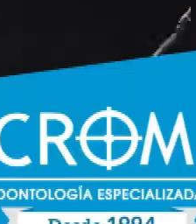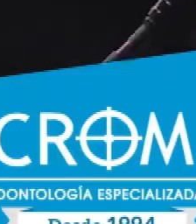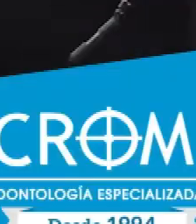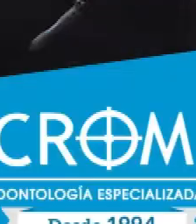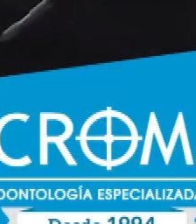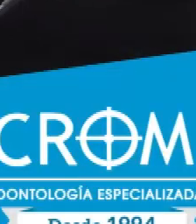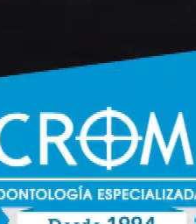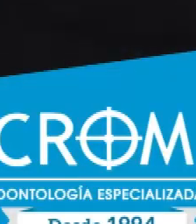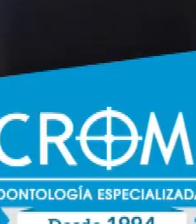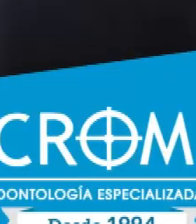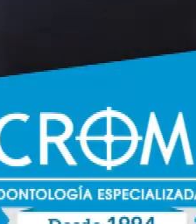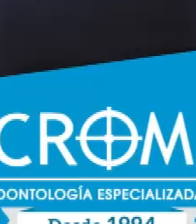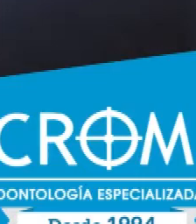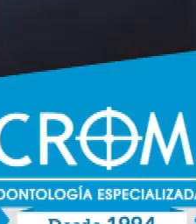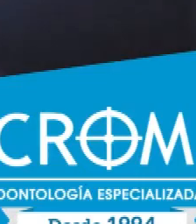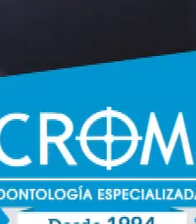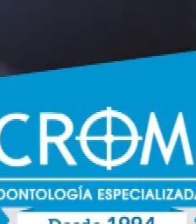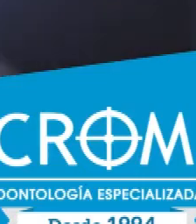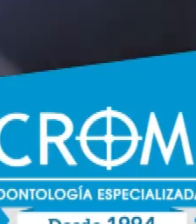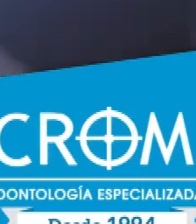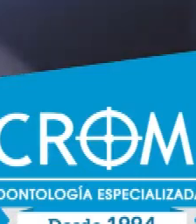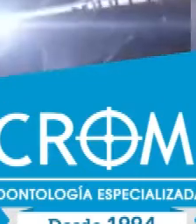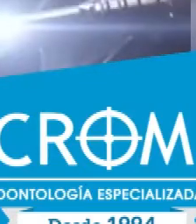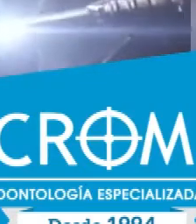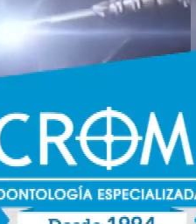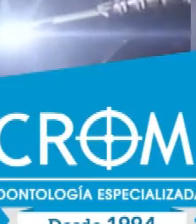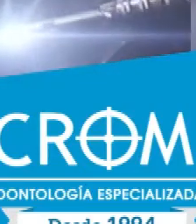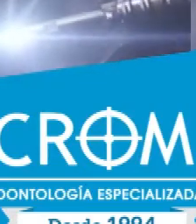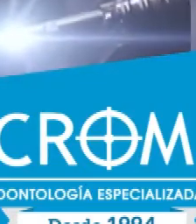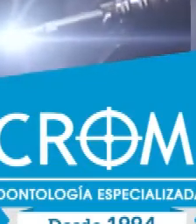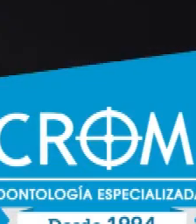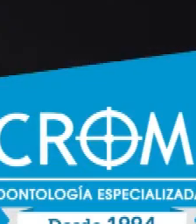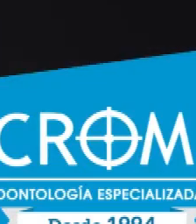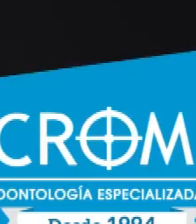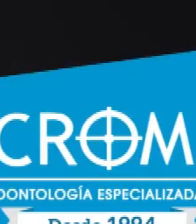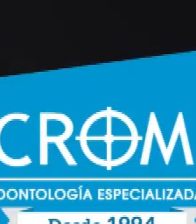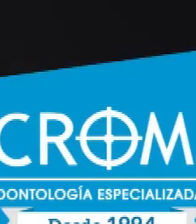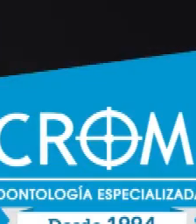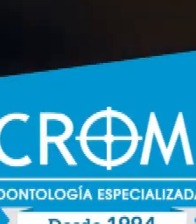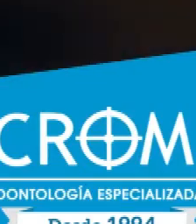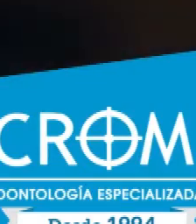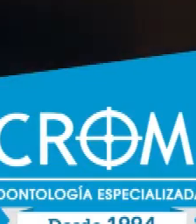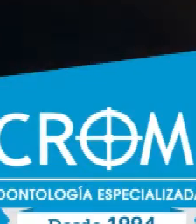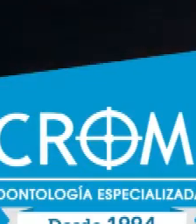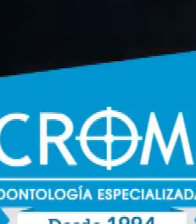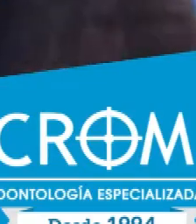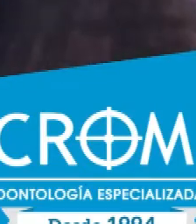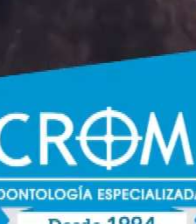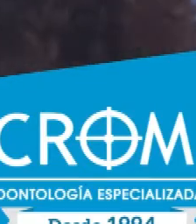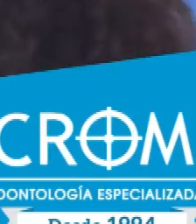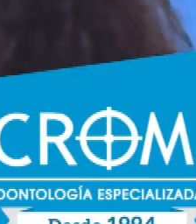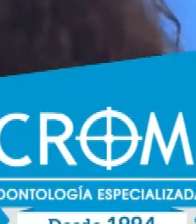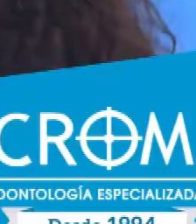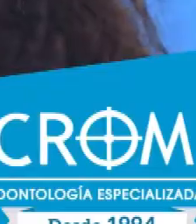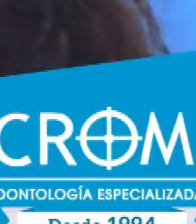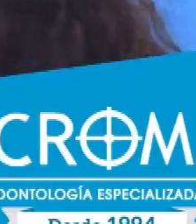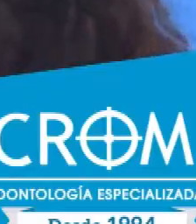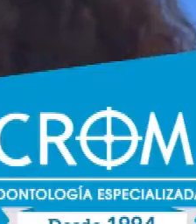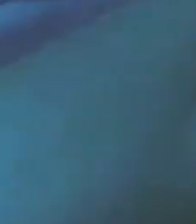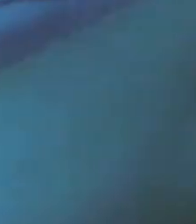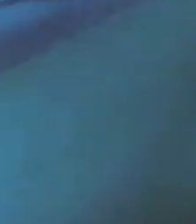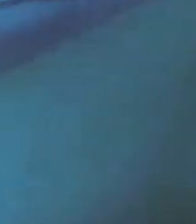Invisalign, ortodoncia invisible. Resultados muy visibles. Únicos certificados en Santander. Luce tu sonrisa, no tus brackets.